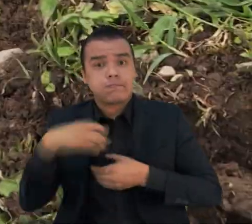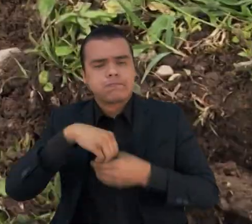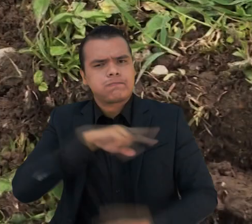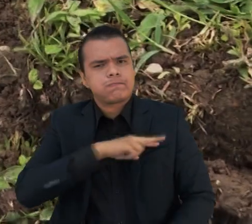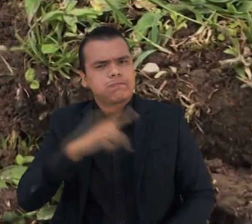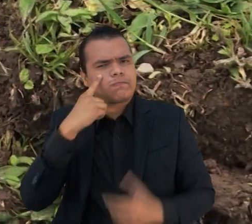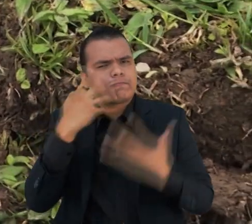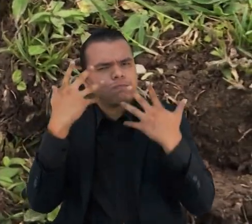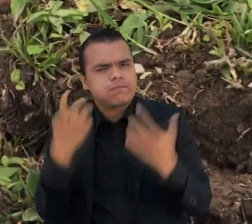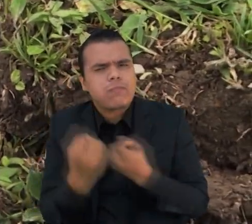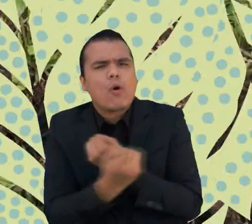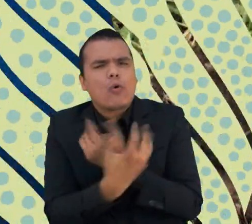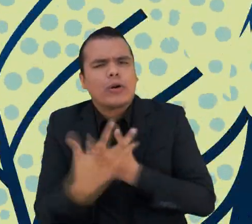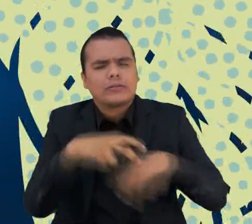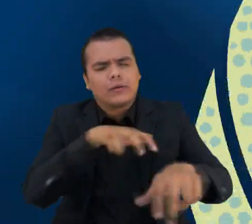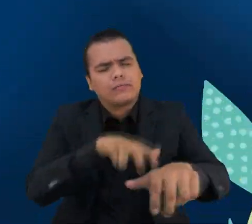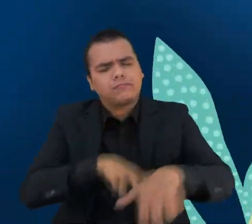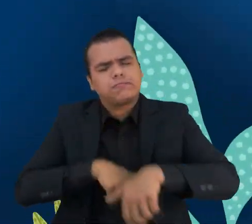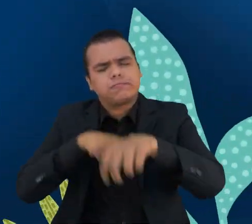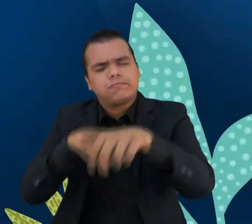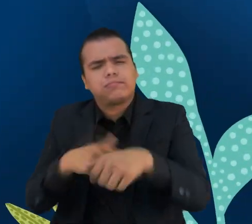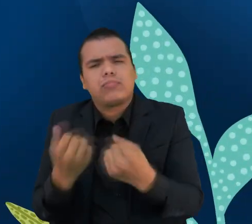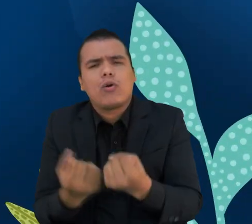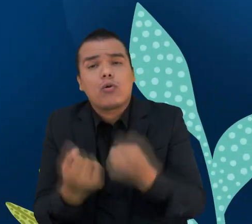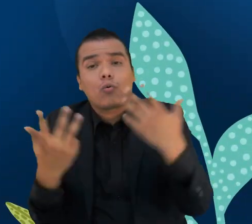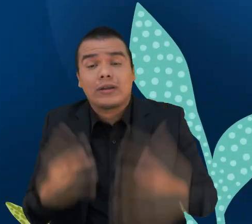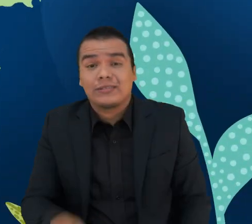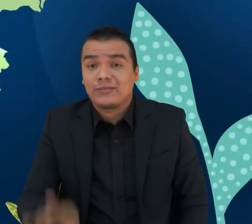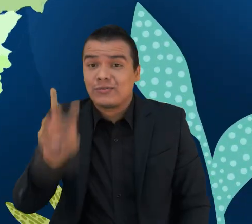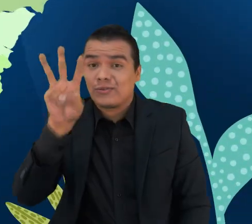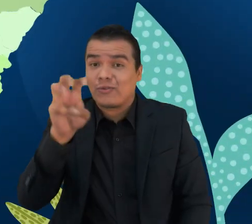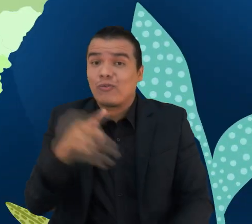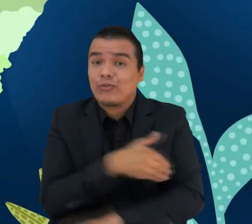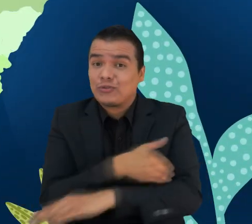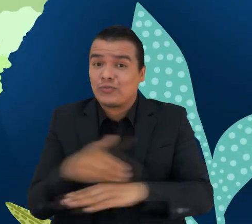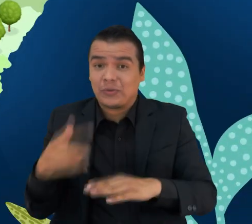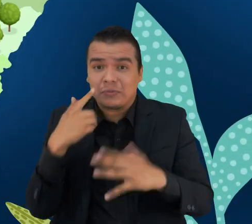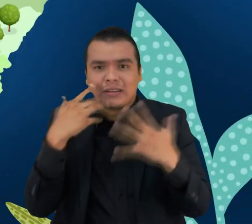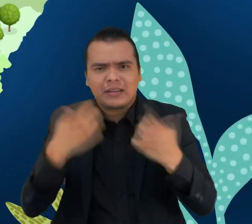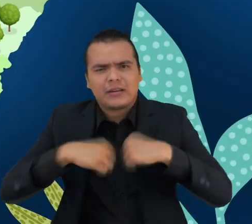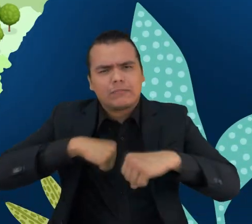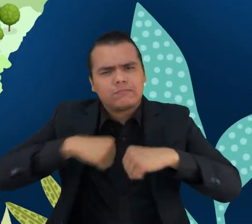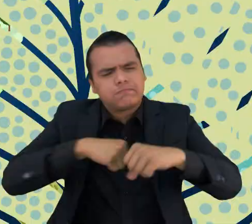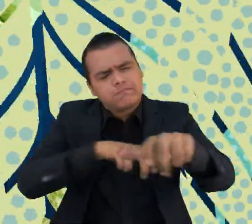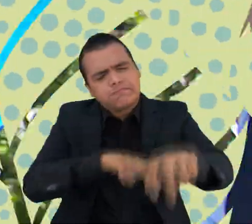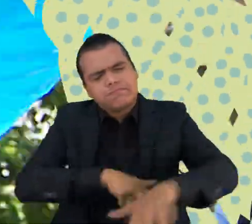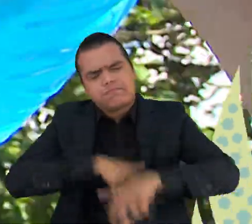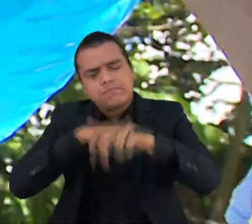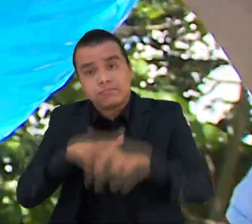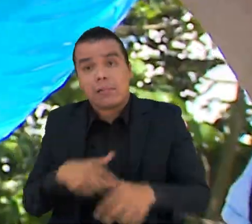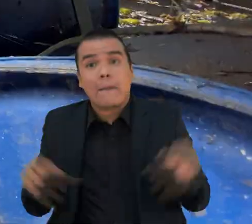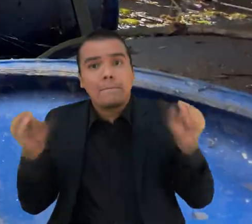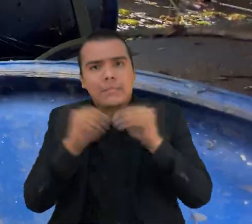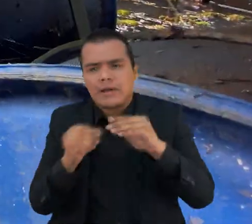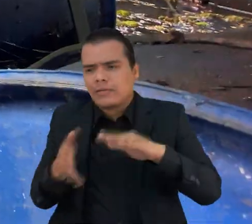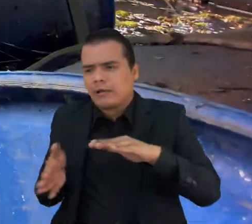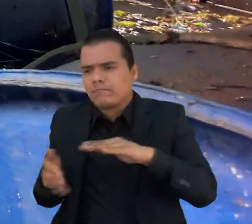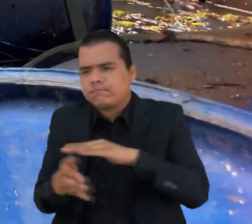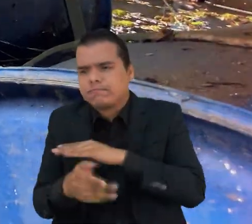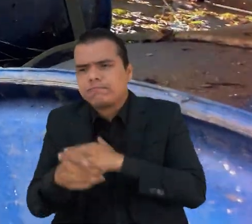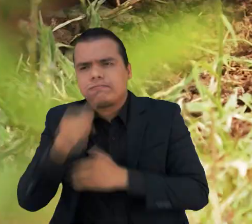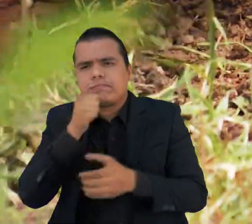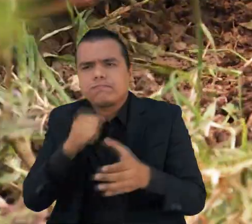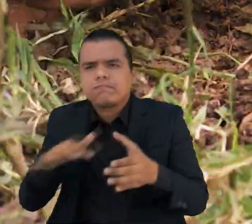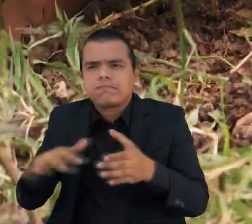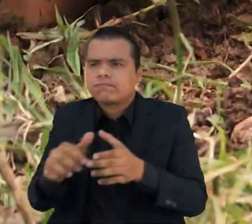Cauca, en un universo de 180 millones de árboles para el país y de 3 millones de peces para nuestros cuerpos de